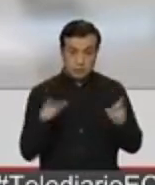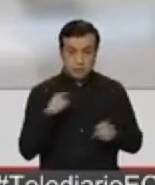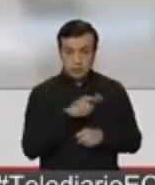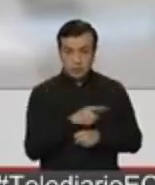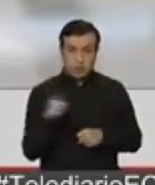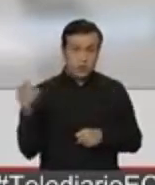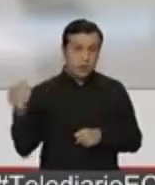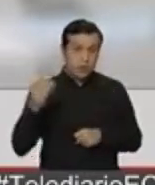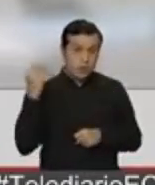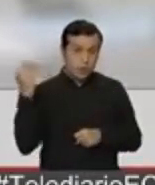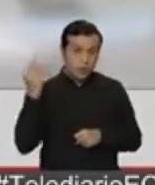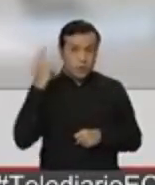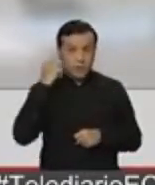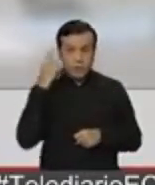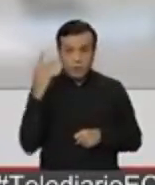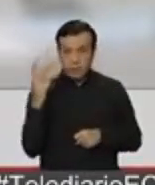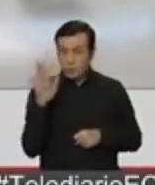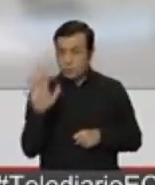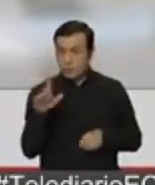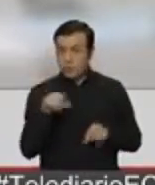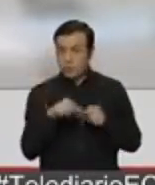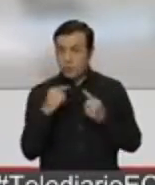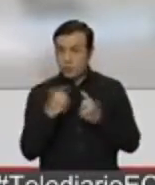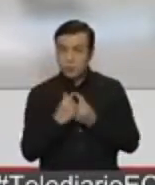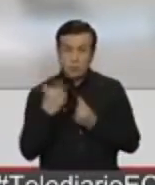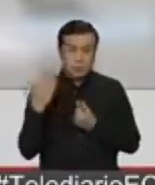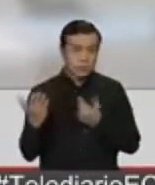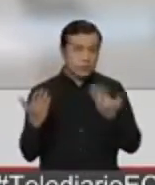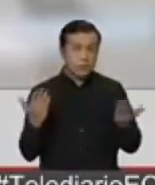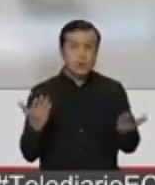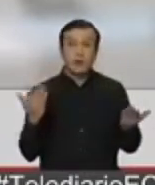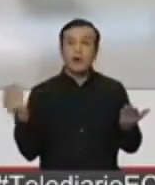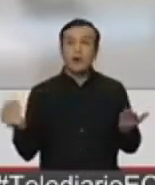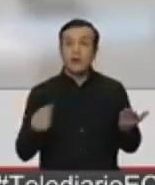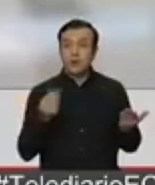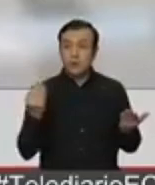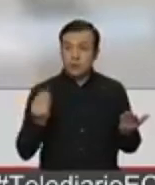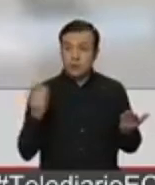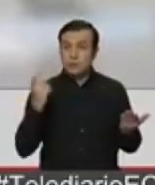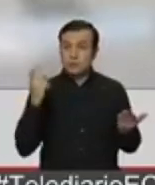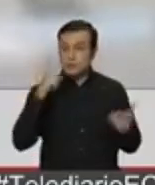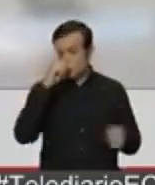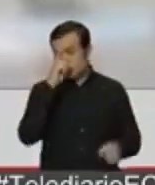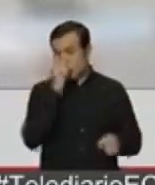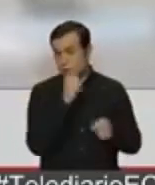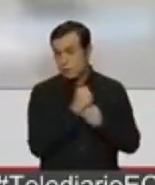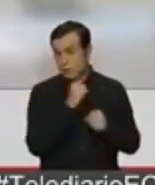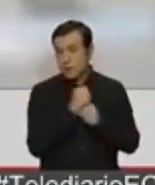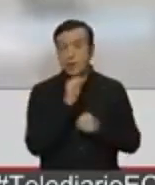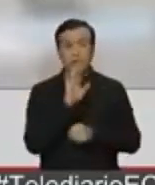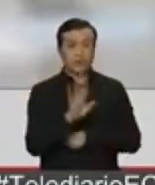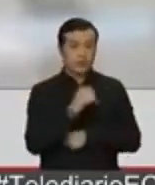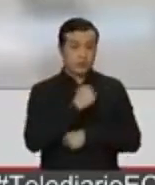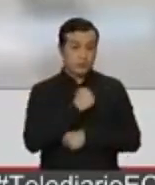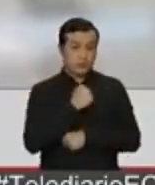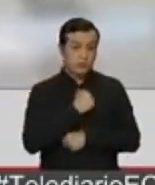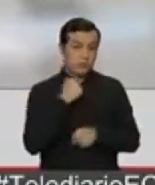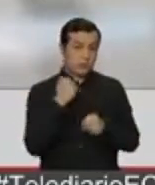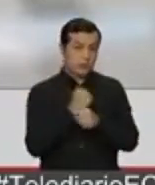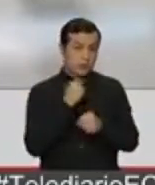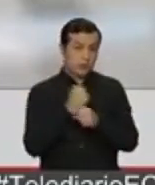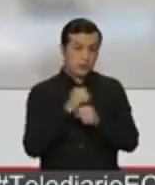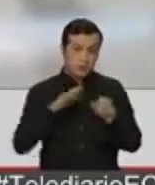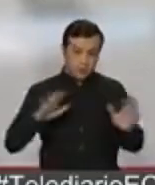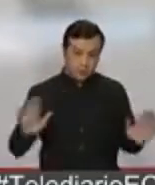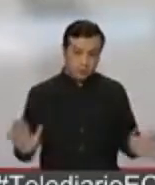no viendo si es que son de un partido u otro partido político sino jóvenes que necesiten trabajar y necesiten generar sus oportunidades creo que impulso joven